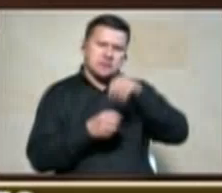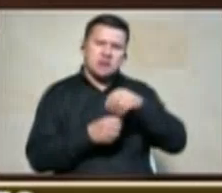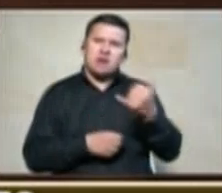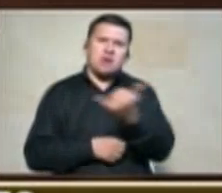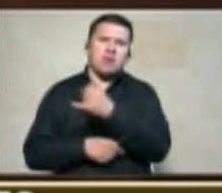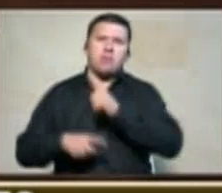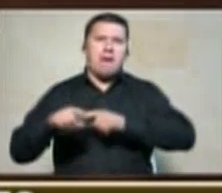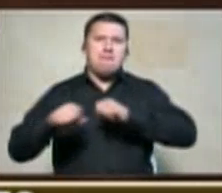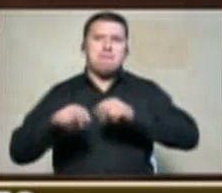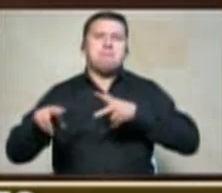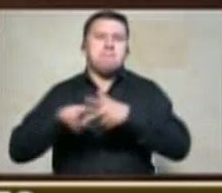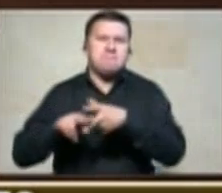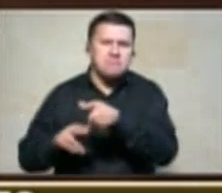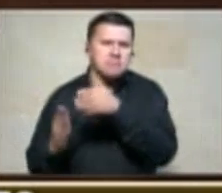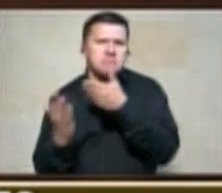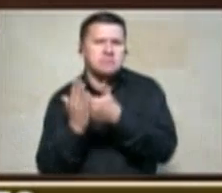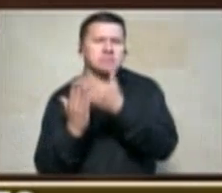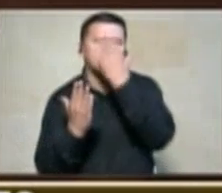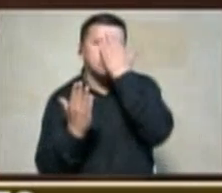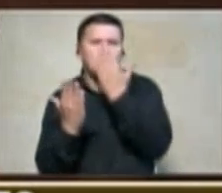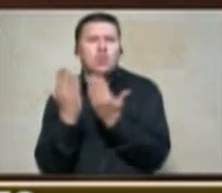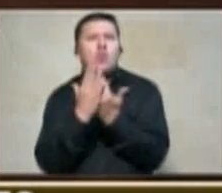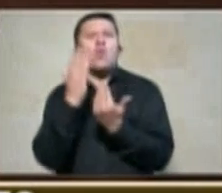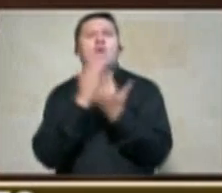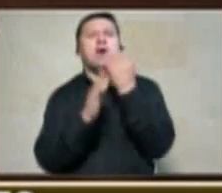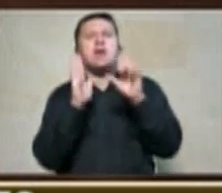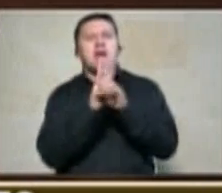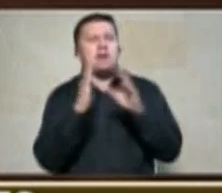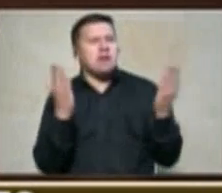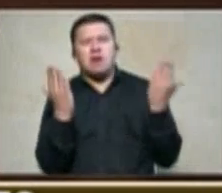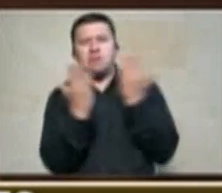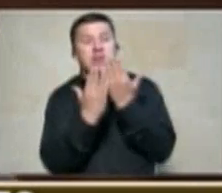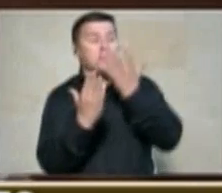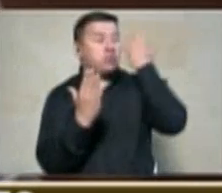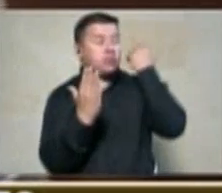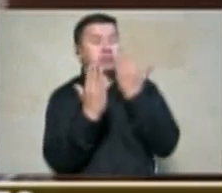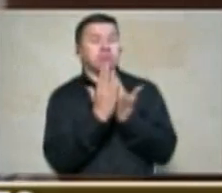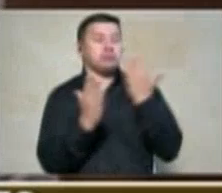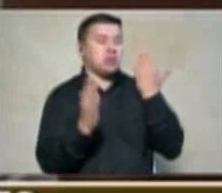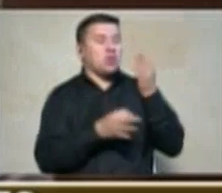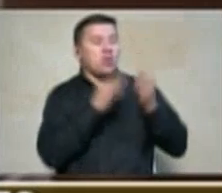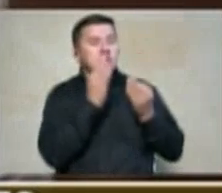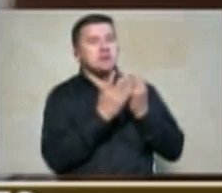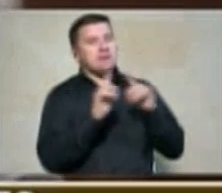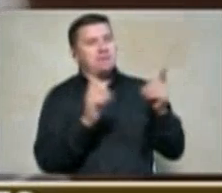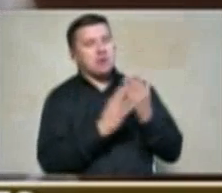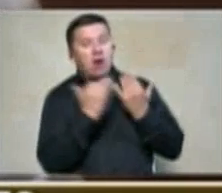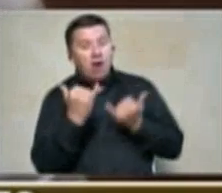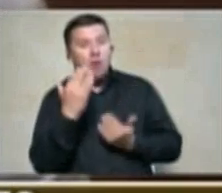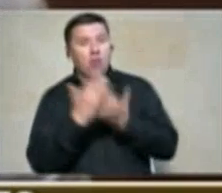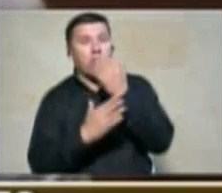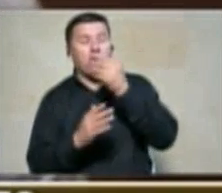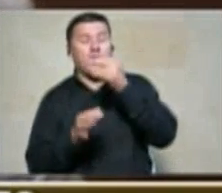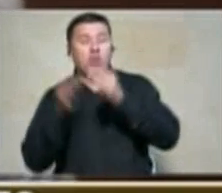están inactivos. Eso es bajo el nuevo sistema penal. En el viejo sistema penal,